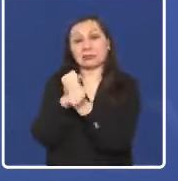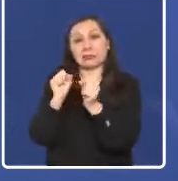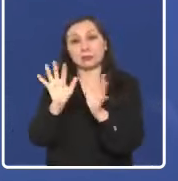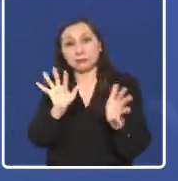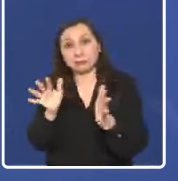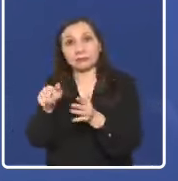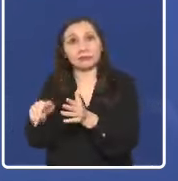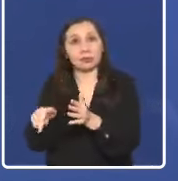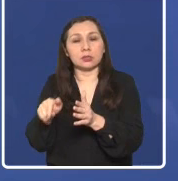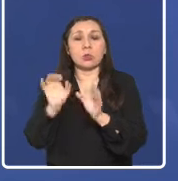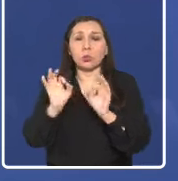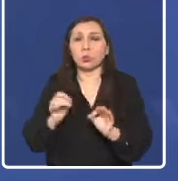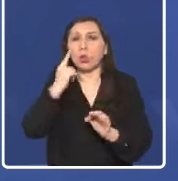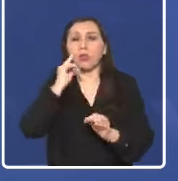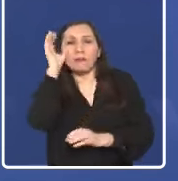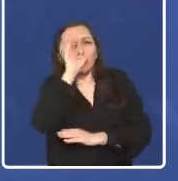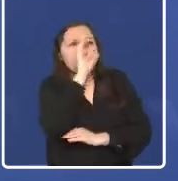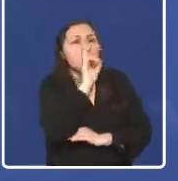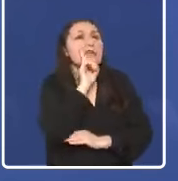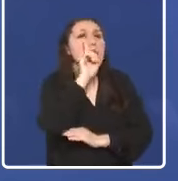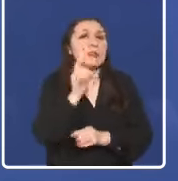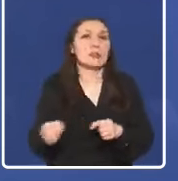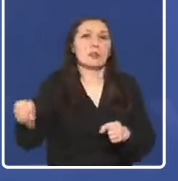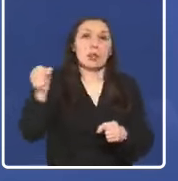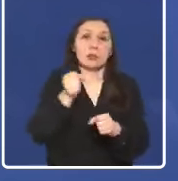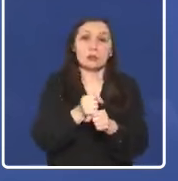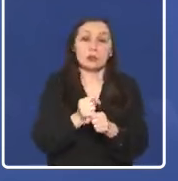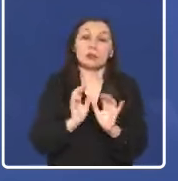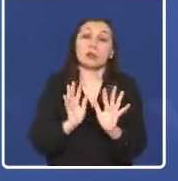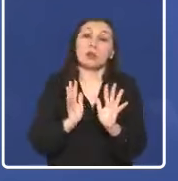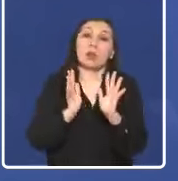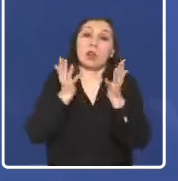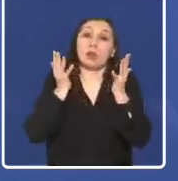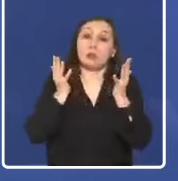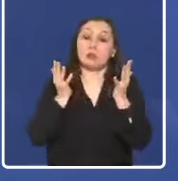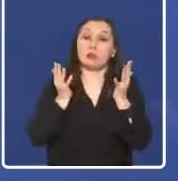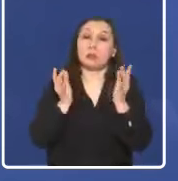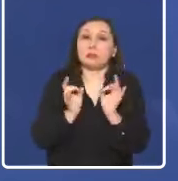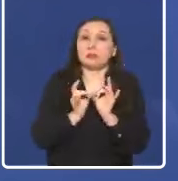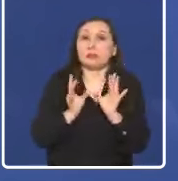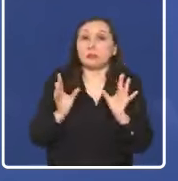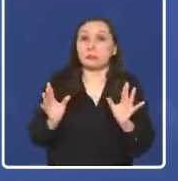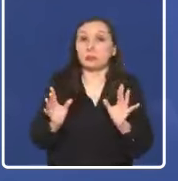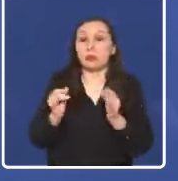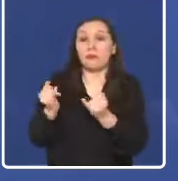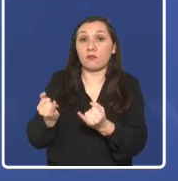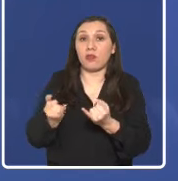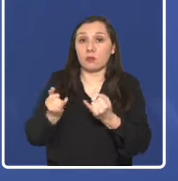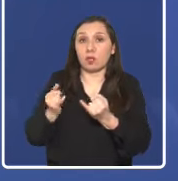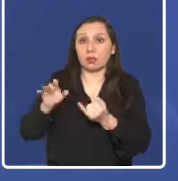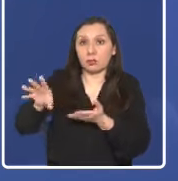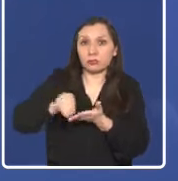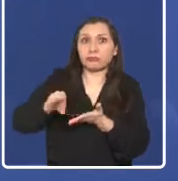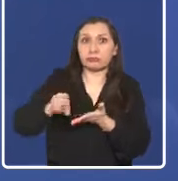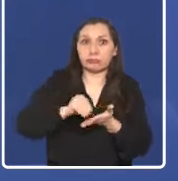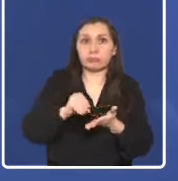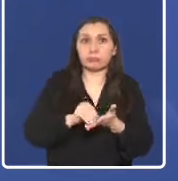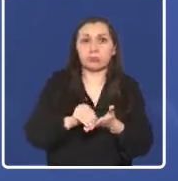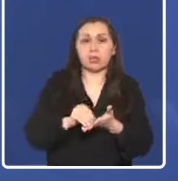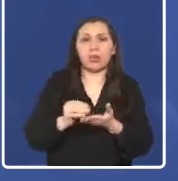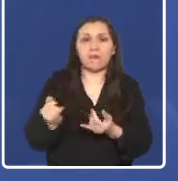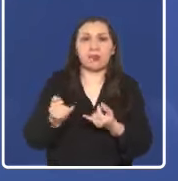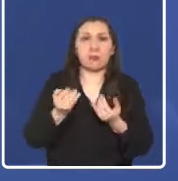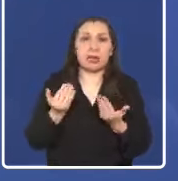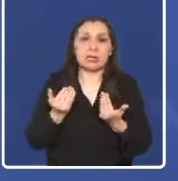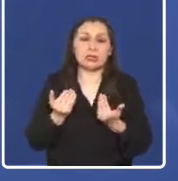Me imagino que desde ese día estaban buscando algún tipo de reemplazo si es que eventualmente estos antecedentes que se estaban recabando daban la